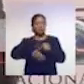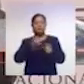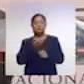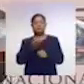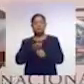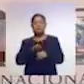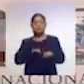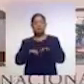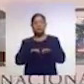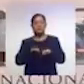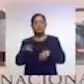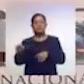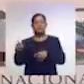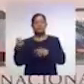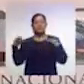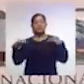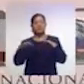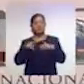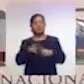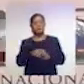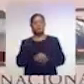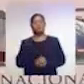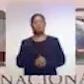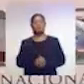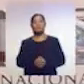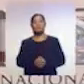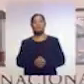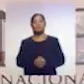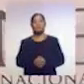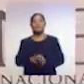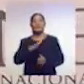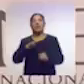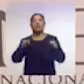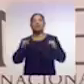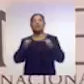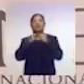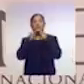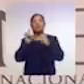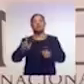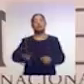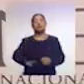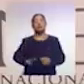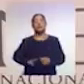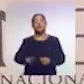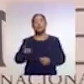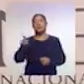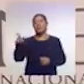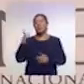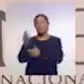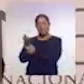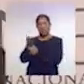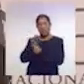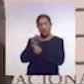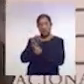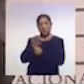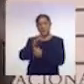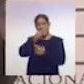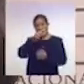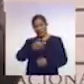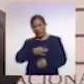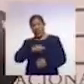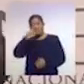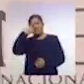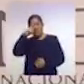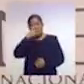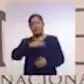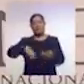tarea, derivado de una instrucción que tenemos del gobernador Marco Mena, para hacer posible que las y